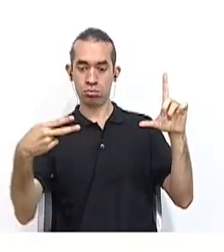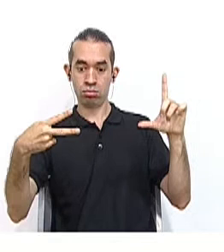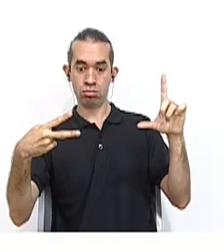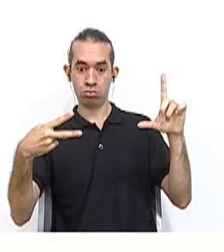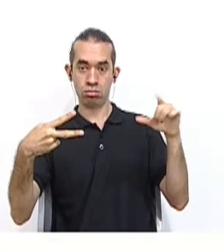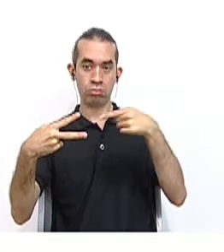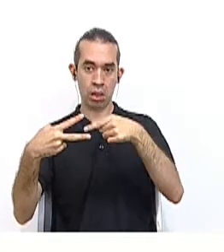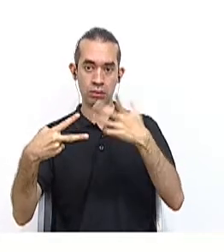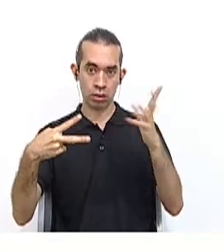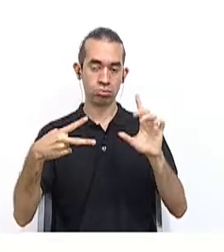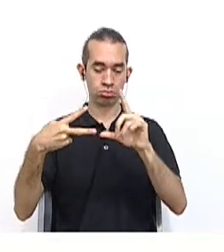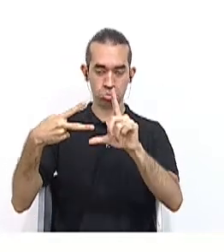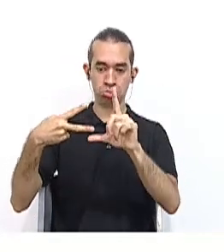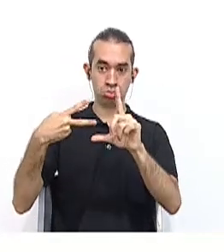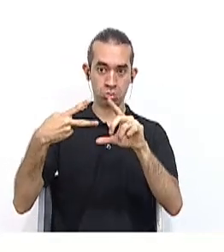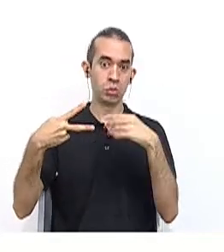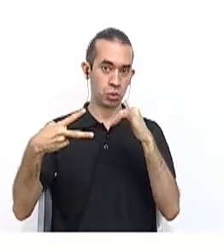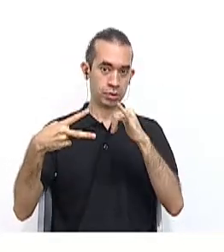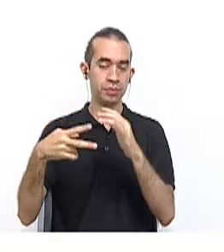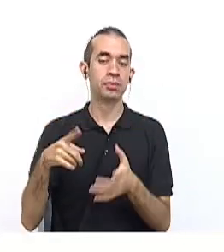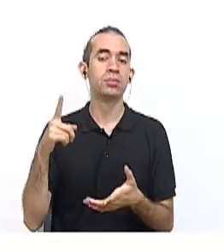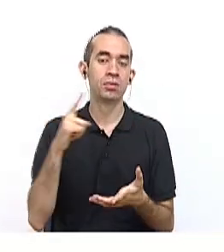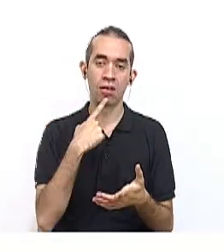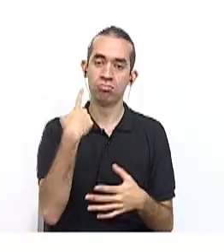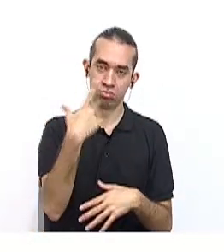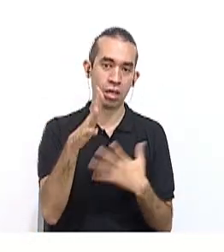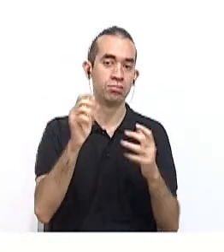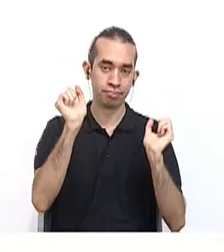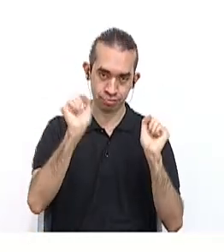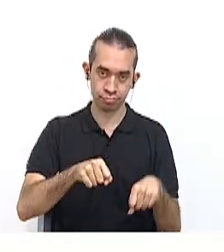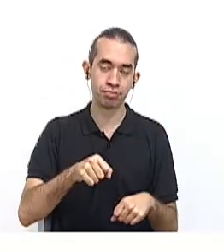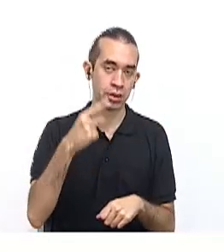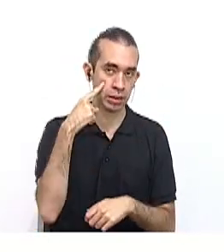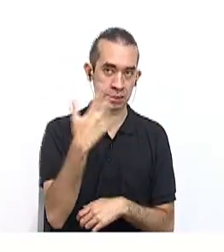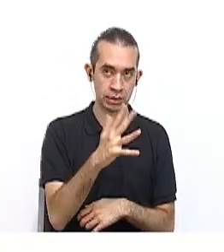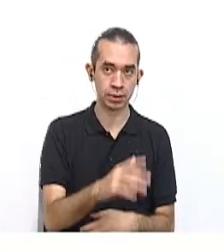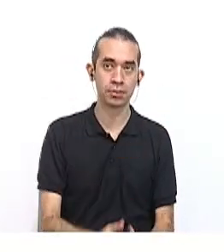se puede indicar que dichos triángulos son semejantes.